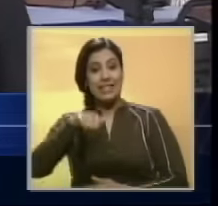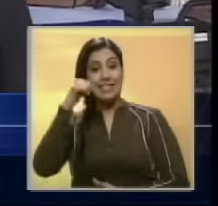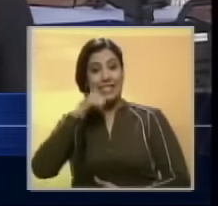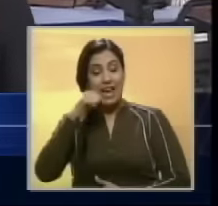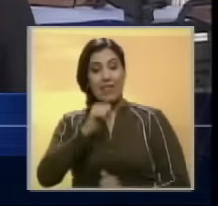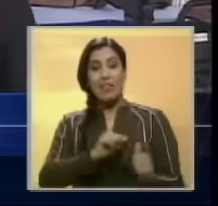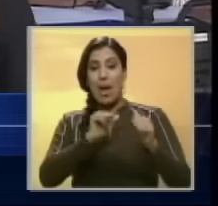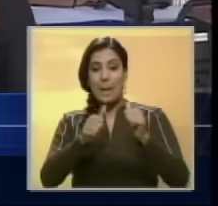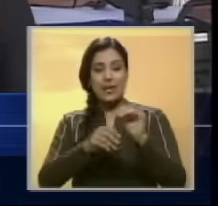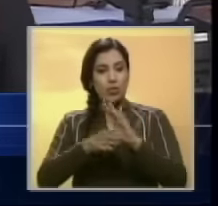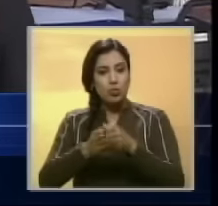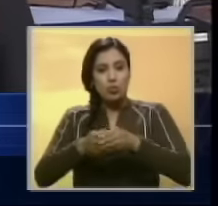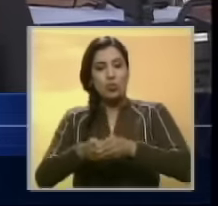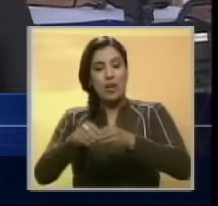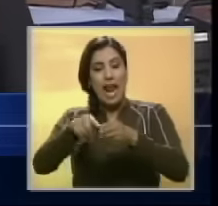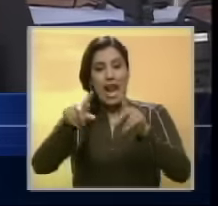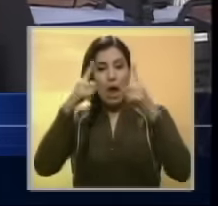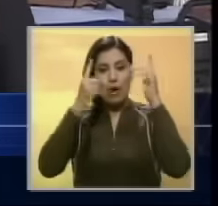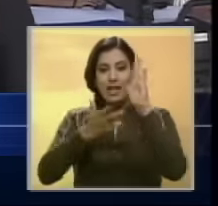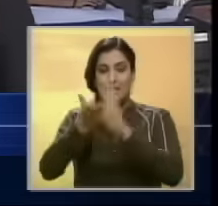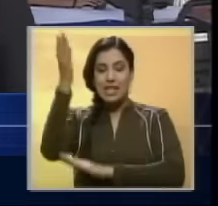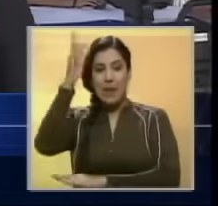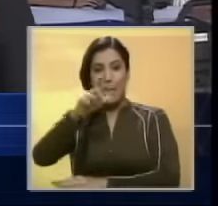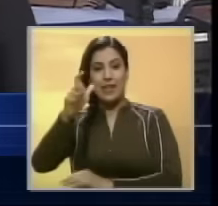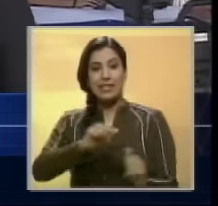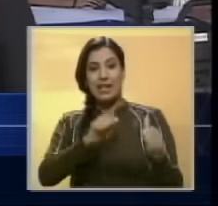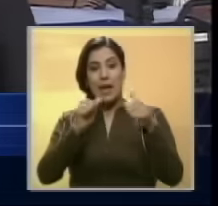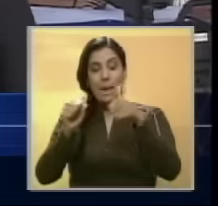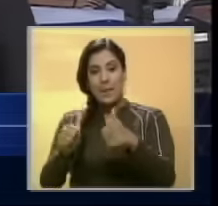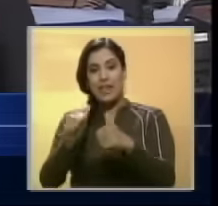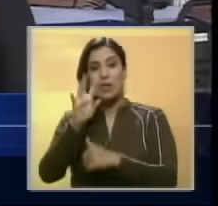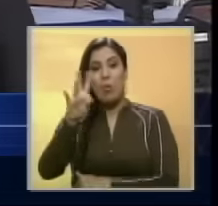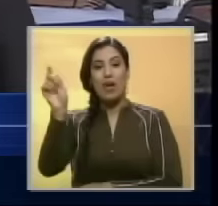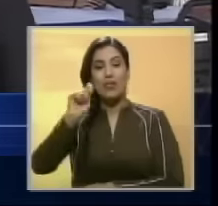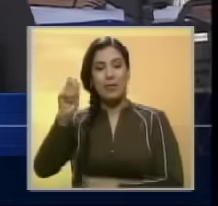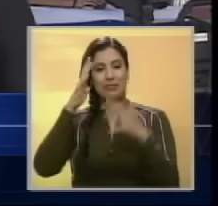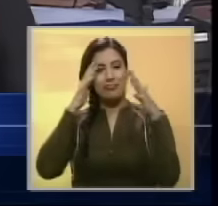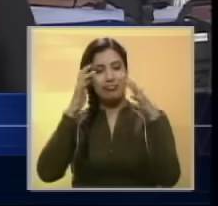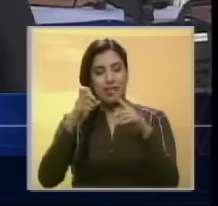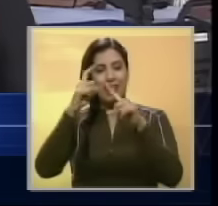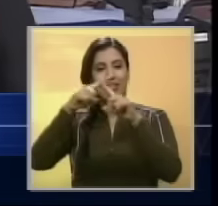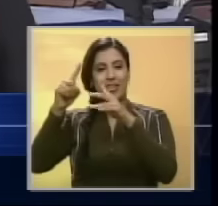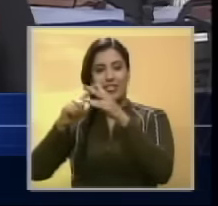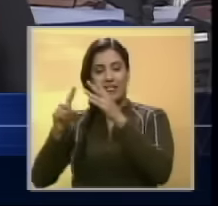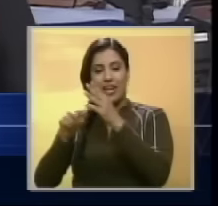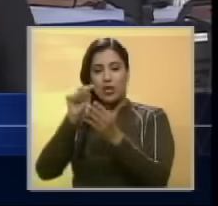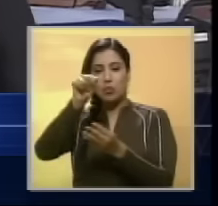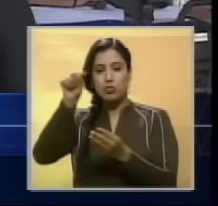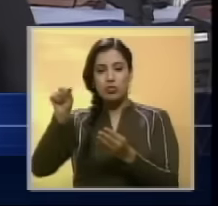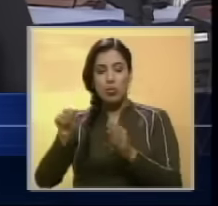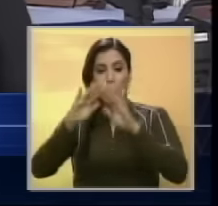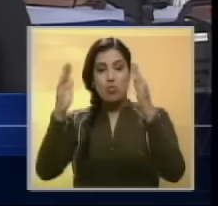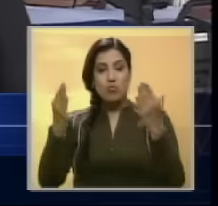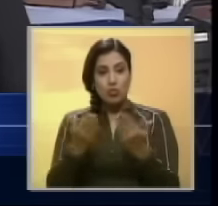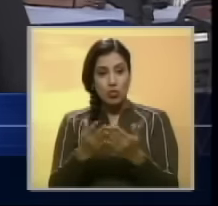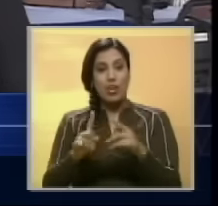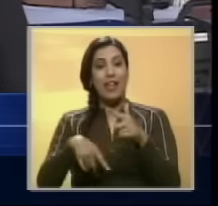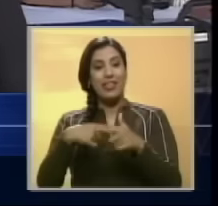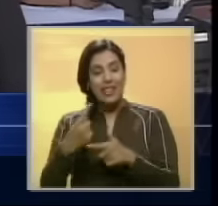sarpe el crucero de instrucción desde la guaira con Los Cadetes que realizarán durante 4 meses visitas a diferentes puertos del mundo y